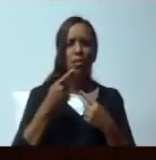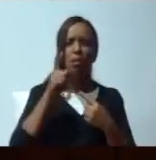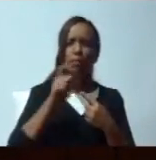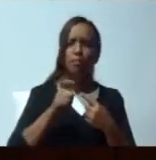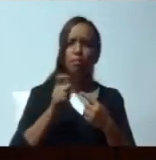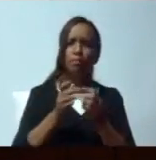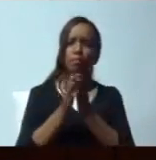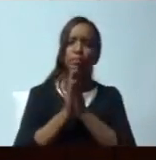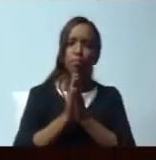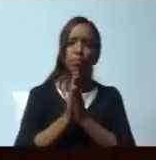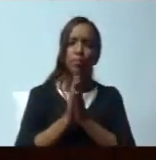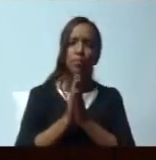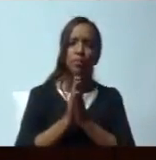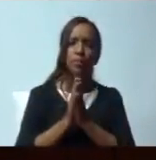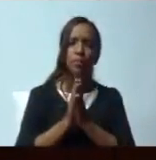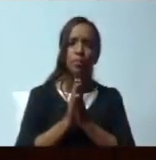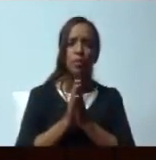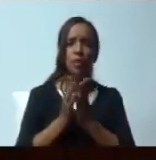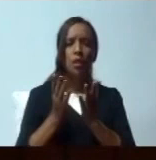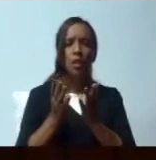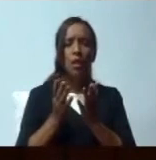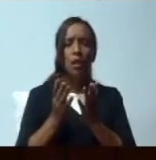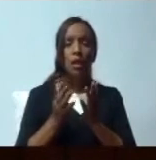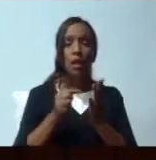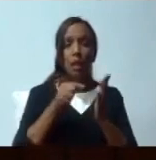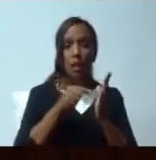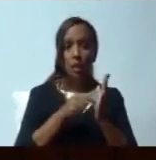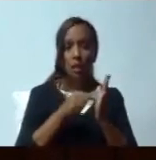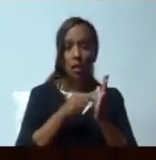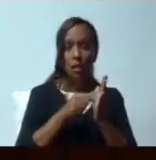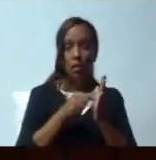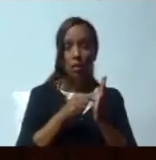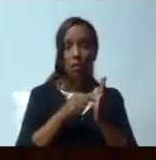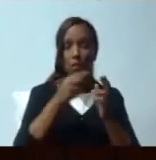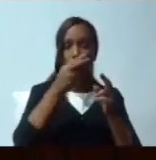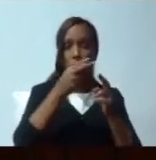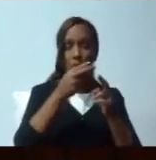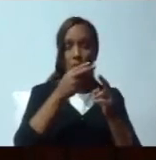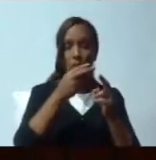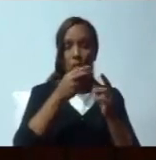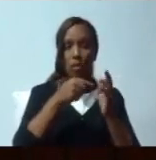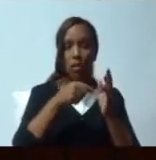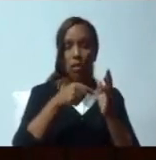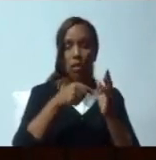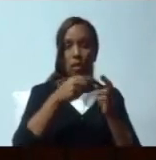que demos el voto positivo en función de retirar el